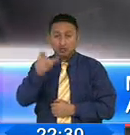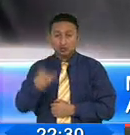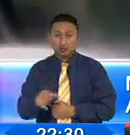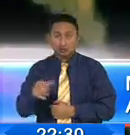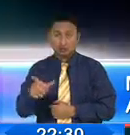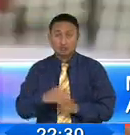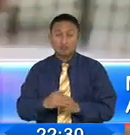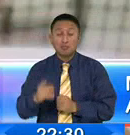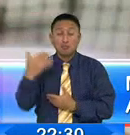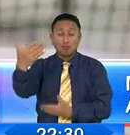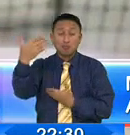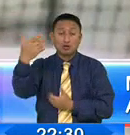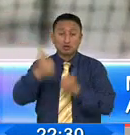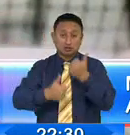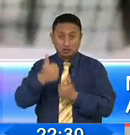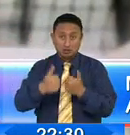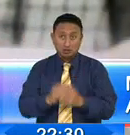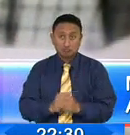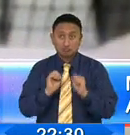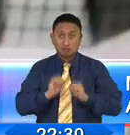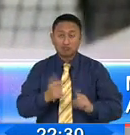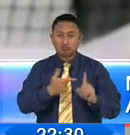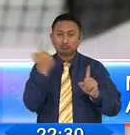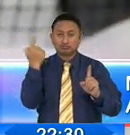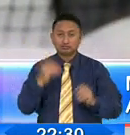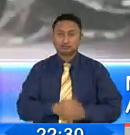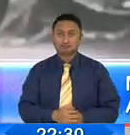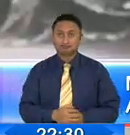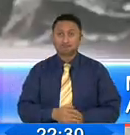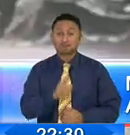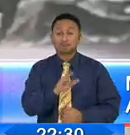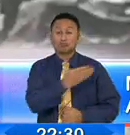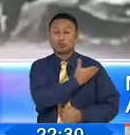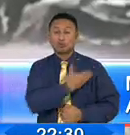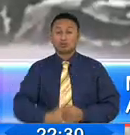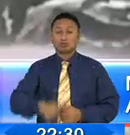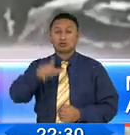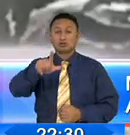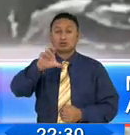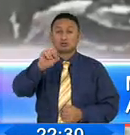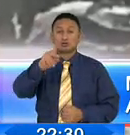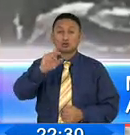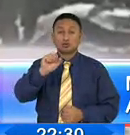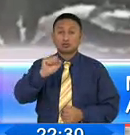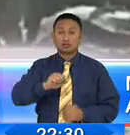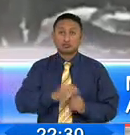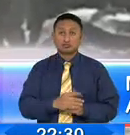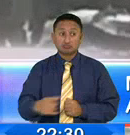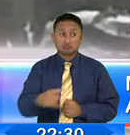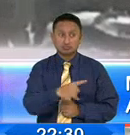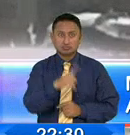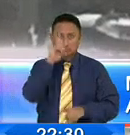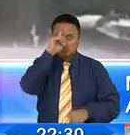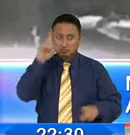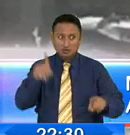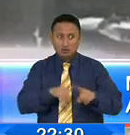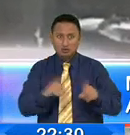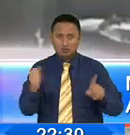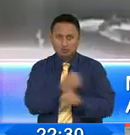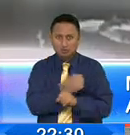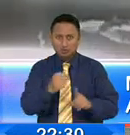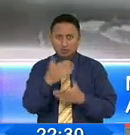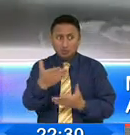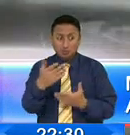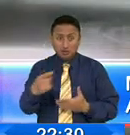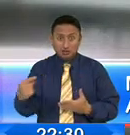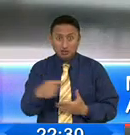ellos políticos y candidatos, han fallecido. El presidente mexicano Manuel López Obrador condenó estos asesinatos y la violencia política que